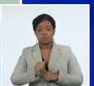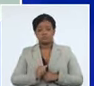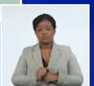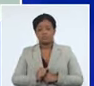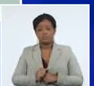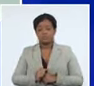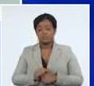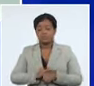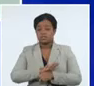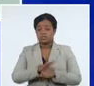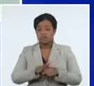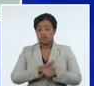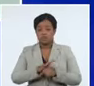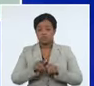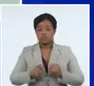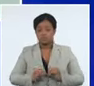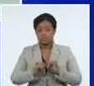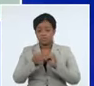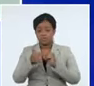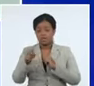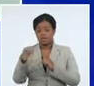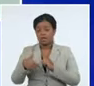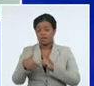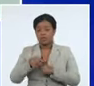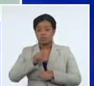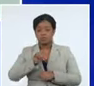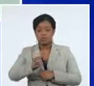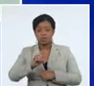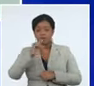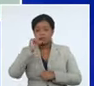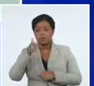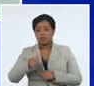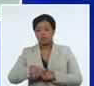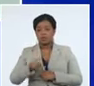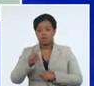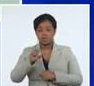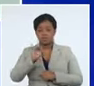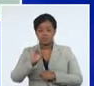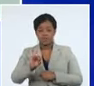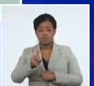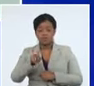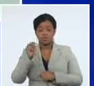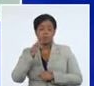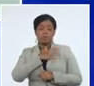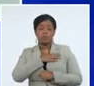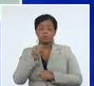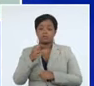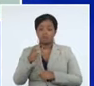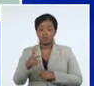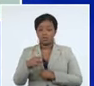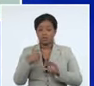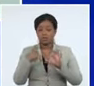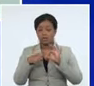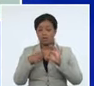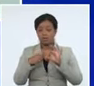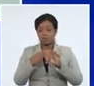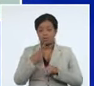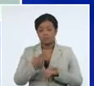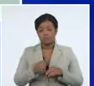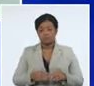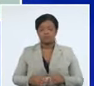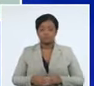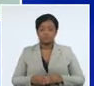está reportando 10 casos, Jaruco 9, Bejucal 7, Nueva Paz 3 y Quibicán 1.